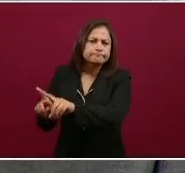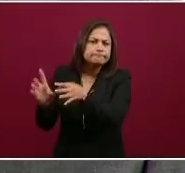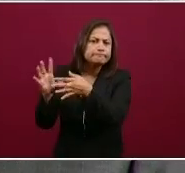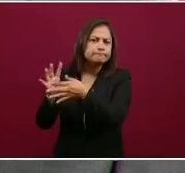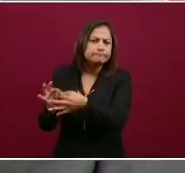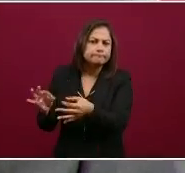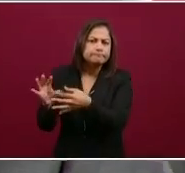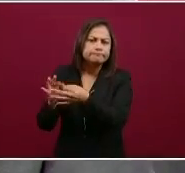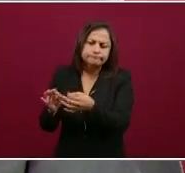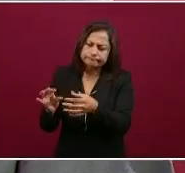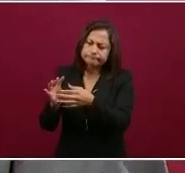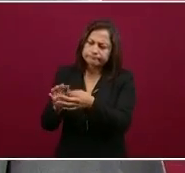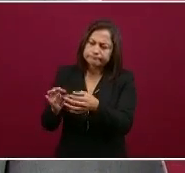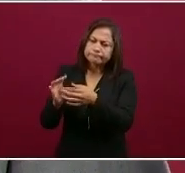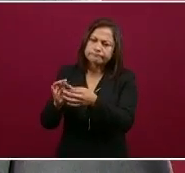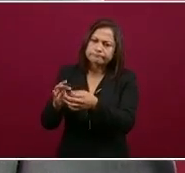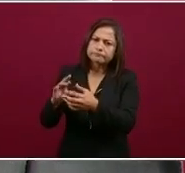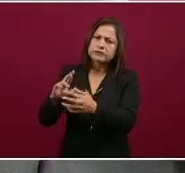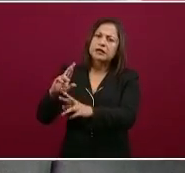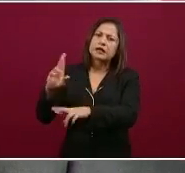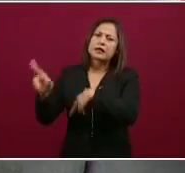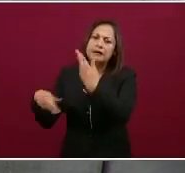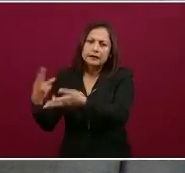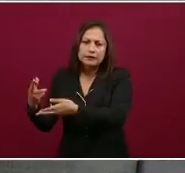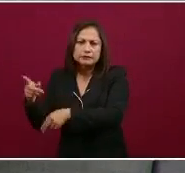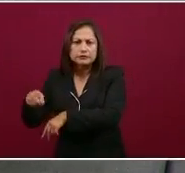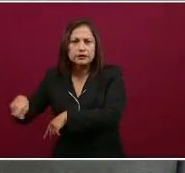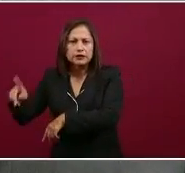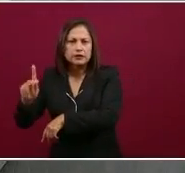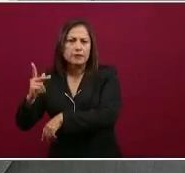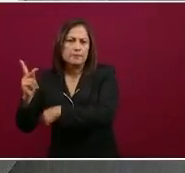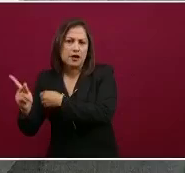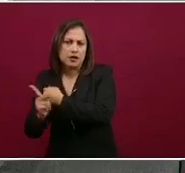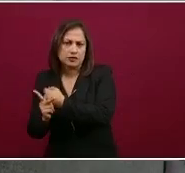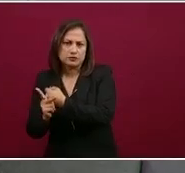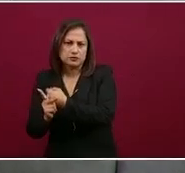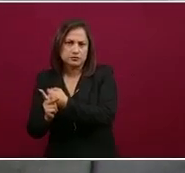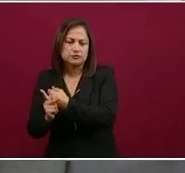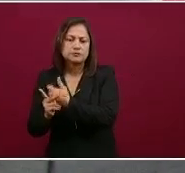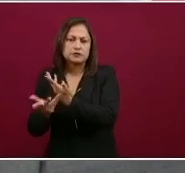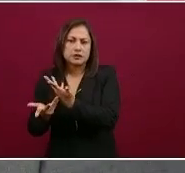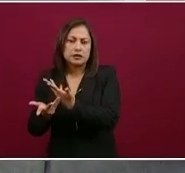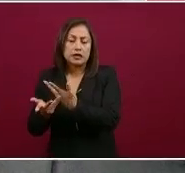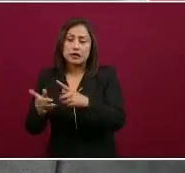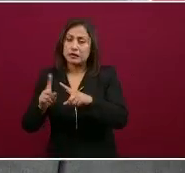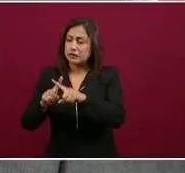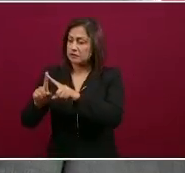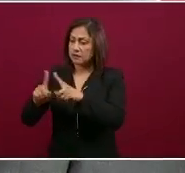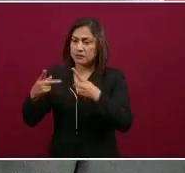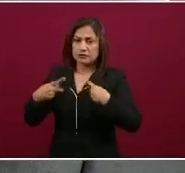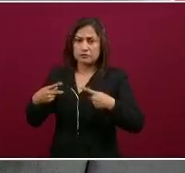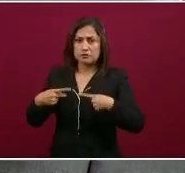de regreso a sus pueblos a migrantes como no se había